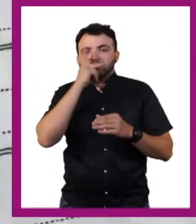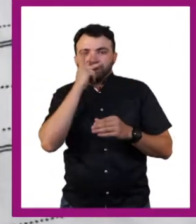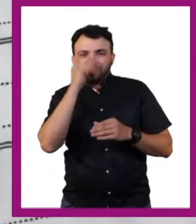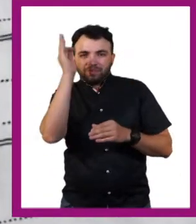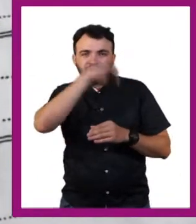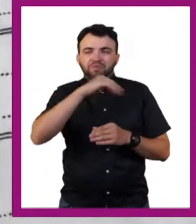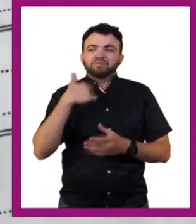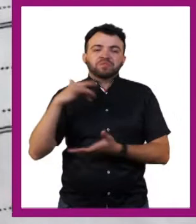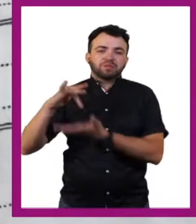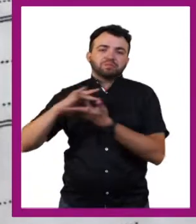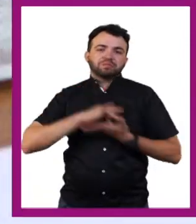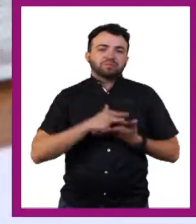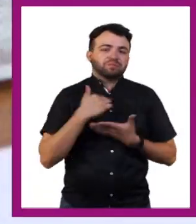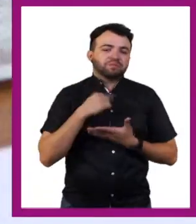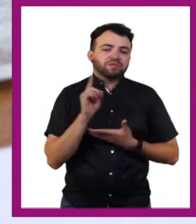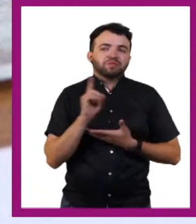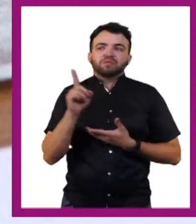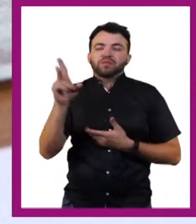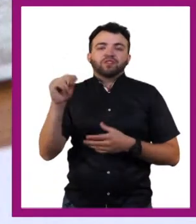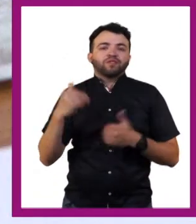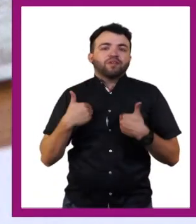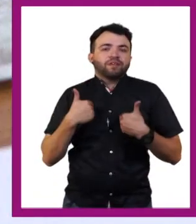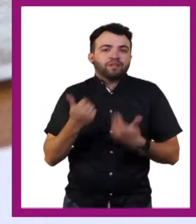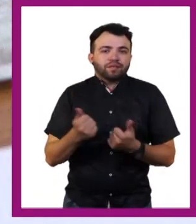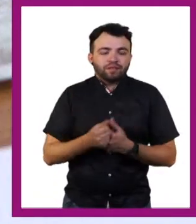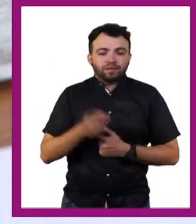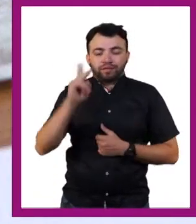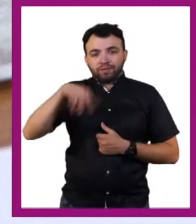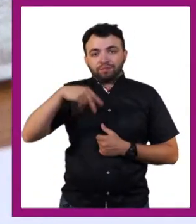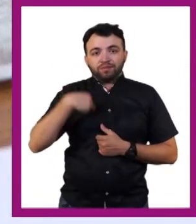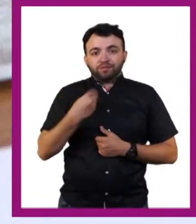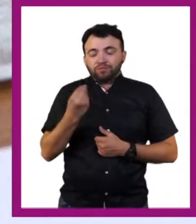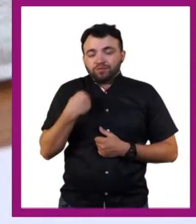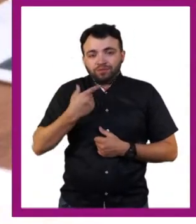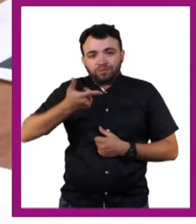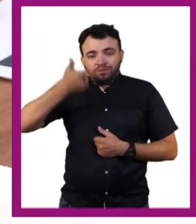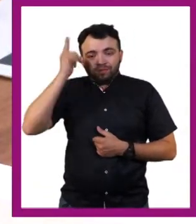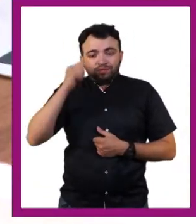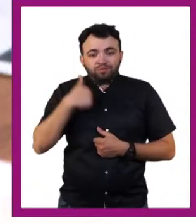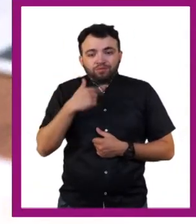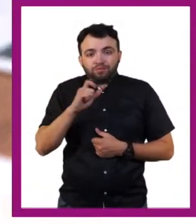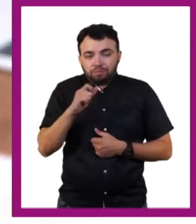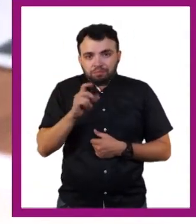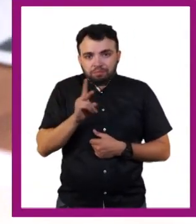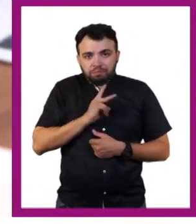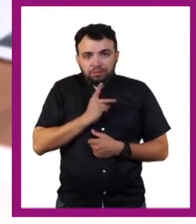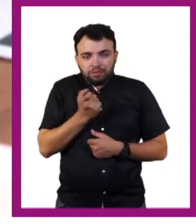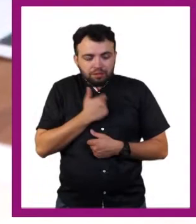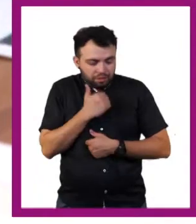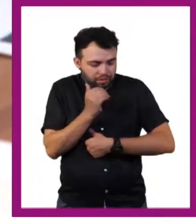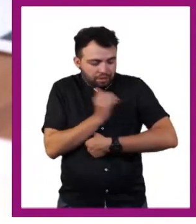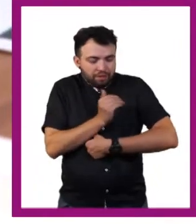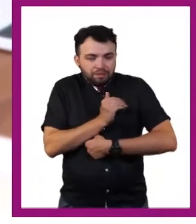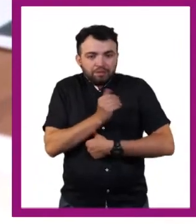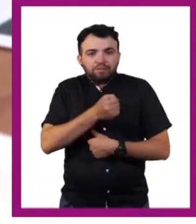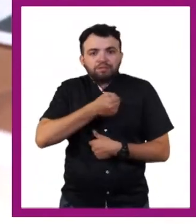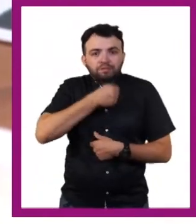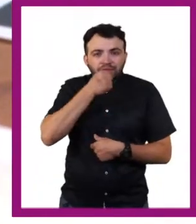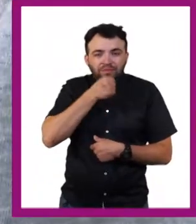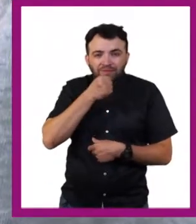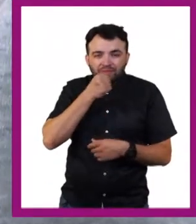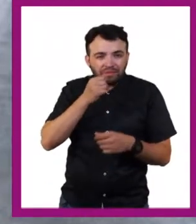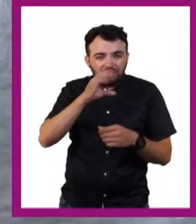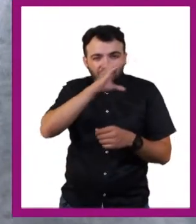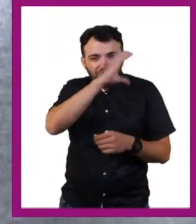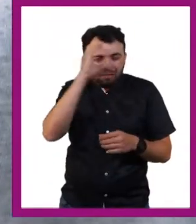tuviera estos gustos y no saben la locura que fue. Yo me compré mi primera ampliadora yo con mi dinero viejita en un lugar así de cosas